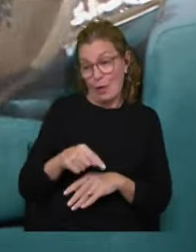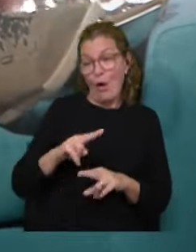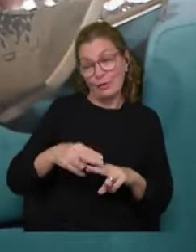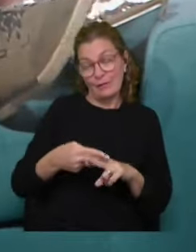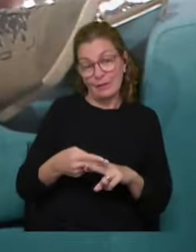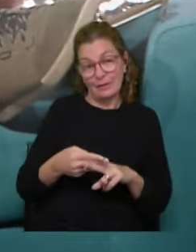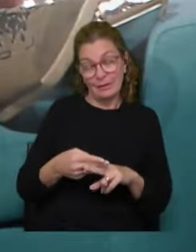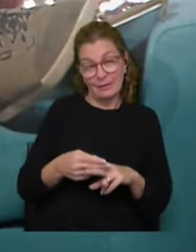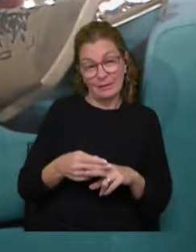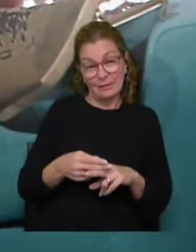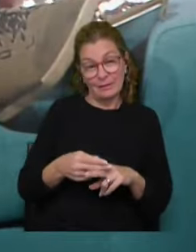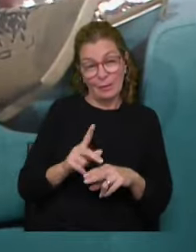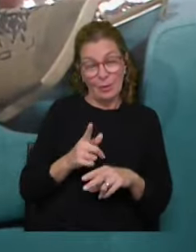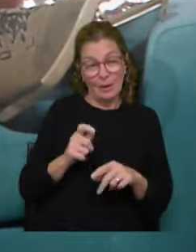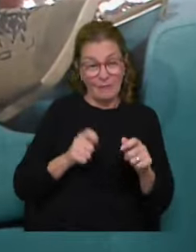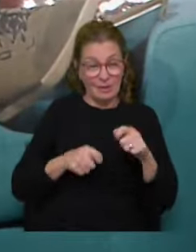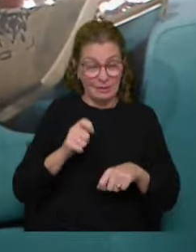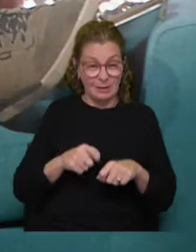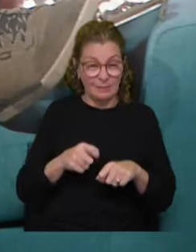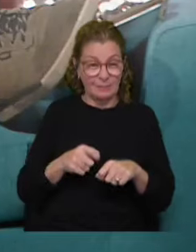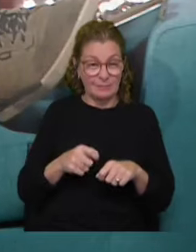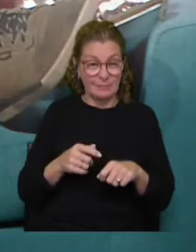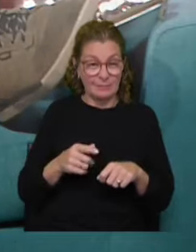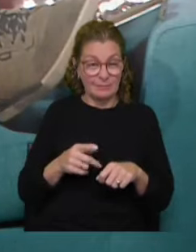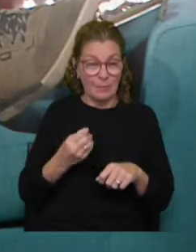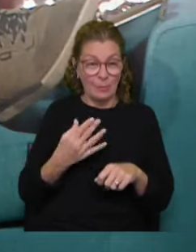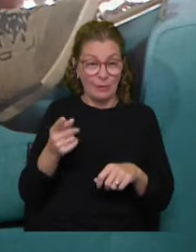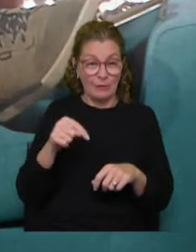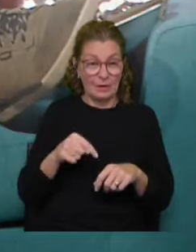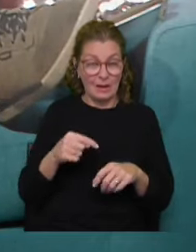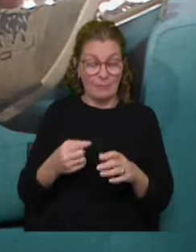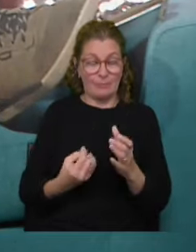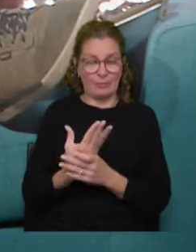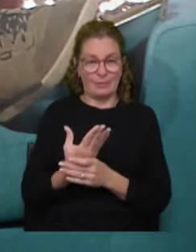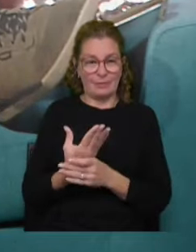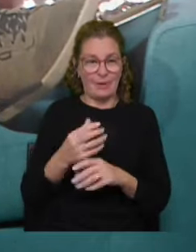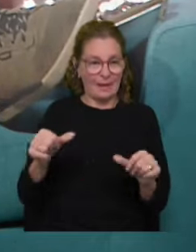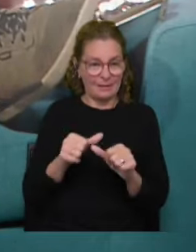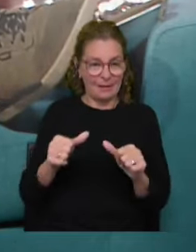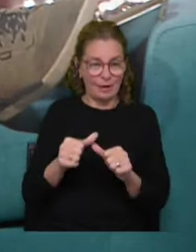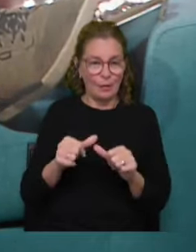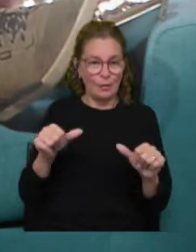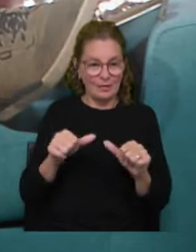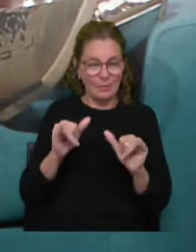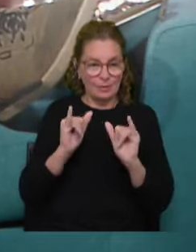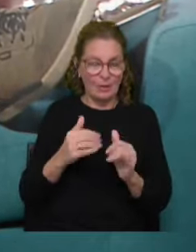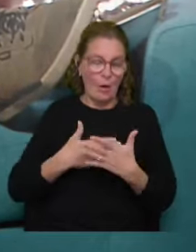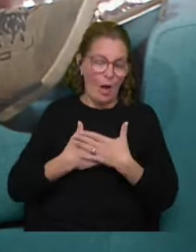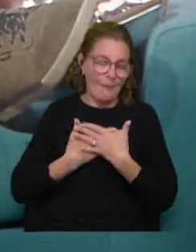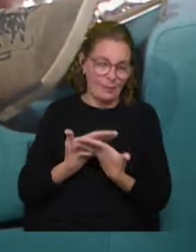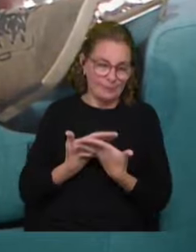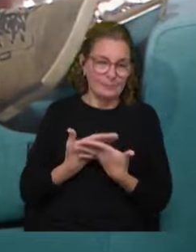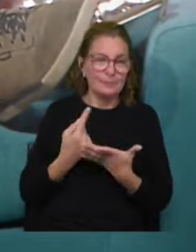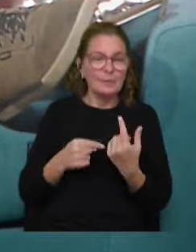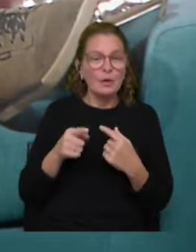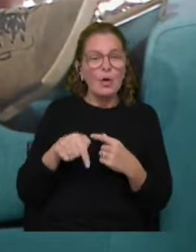el enano agarró la batería, pero no era el baterista. La agarró porque se venía ese show y ese debut, claro. Y había que hacerlo y lo hicimos así con todo el amor. Pero bueno, como